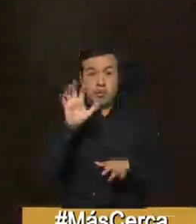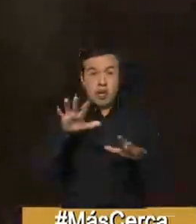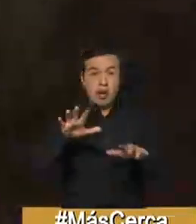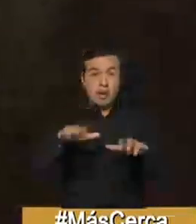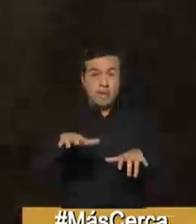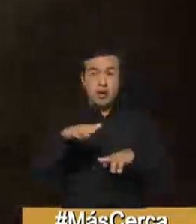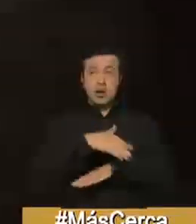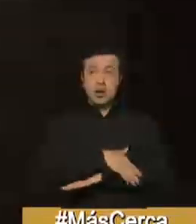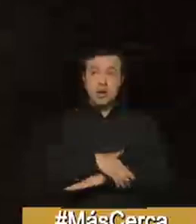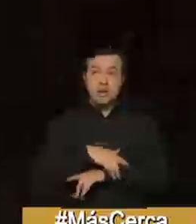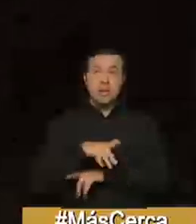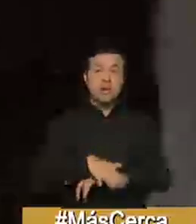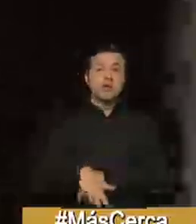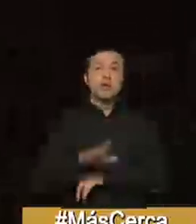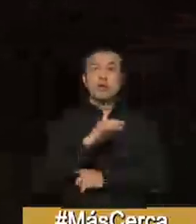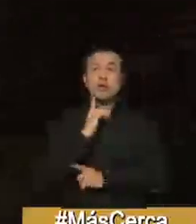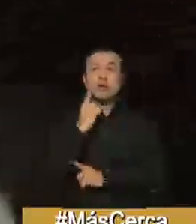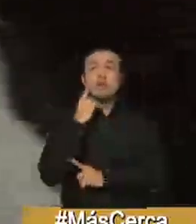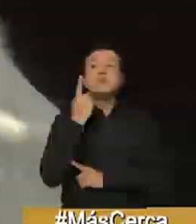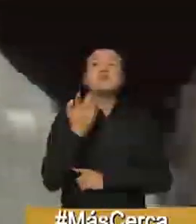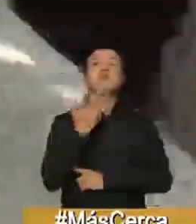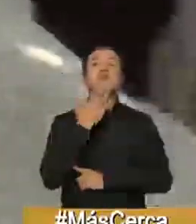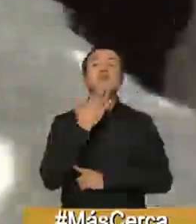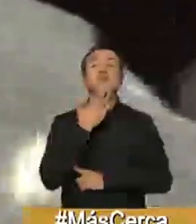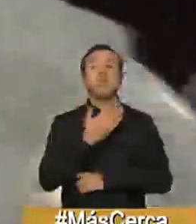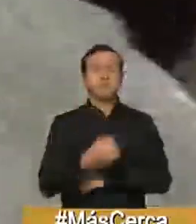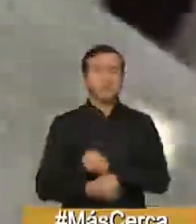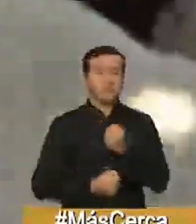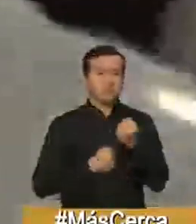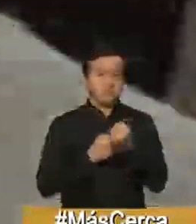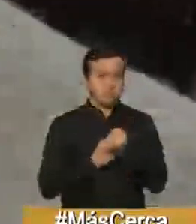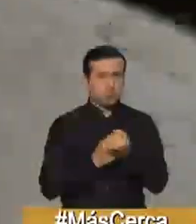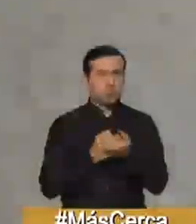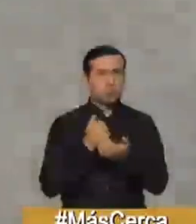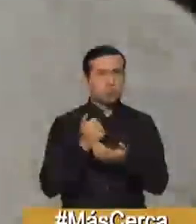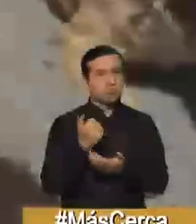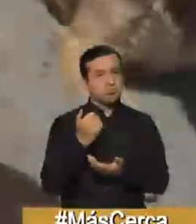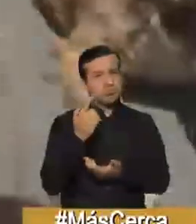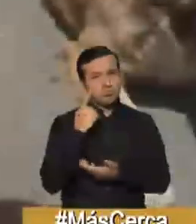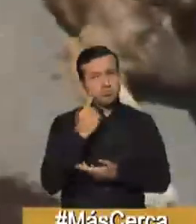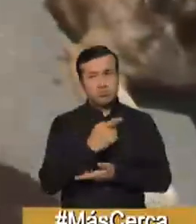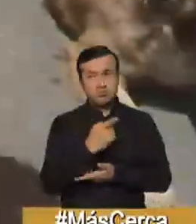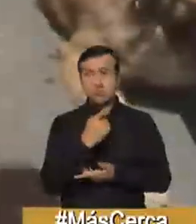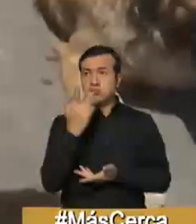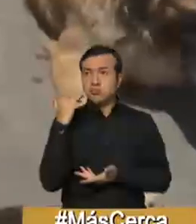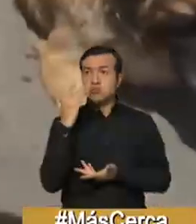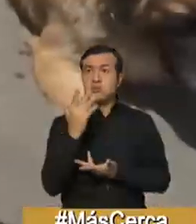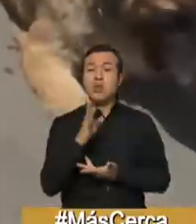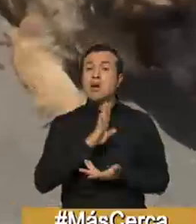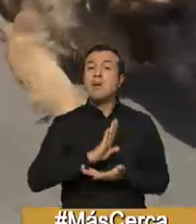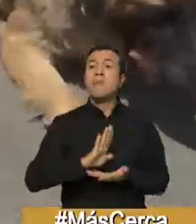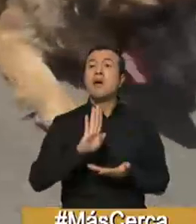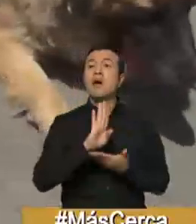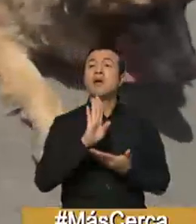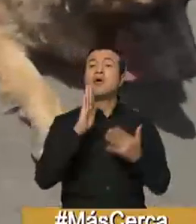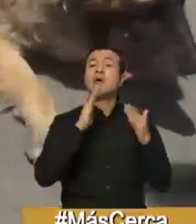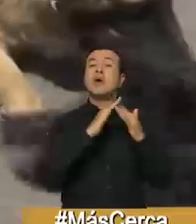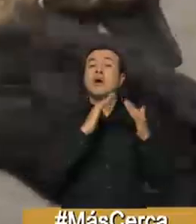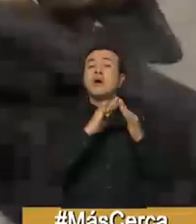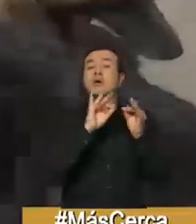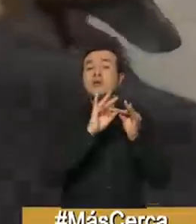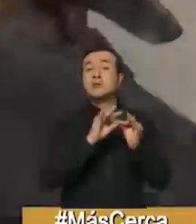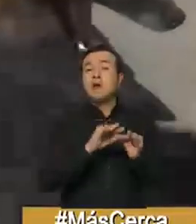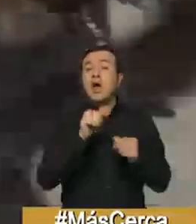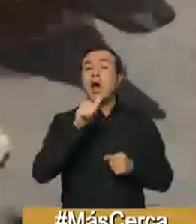callejeros y por ellos los moradores de la zona se unieron para contribuir en algo con estos animales. A lo largo del barrio adecuaron casas y bebederos